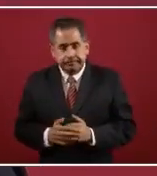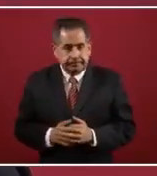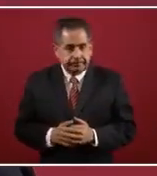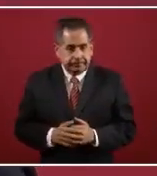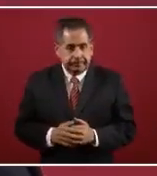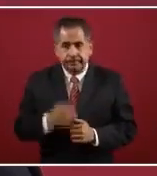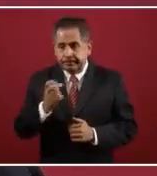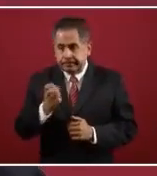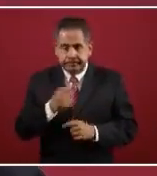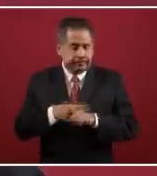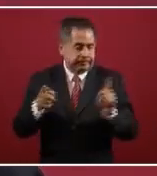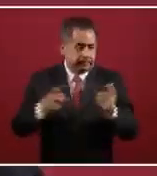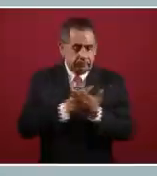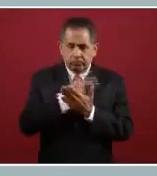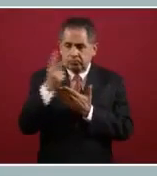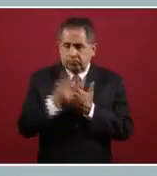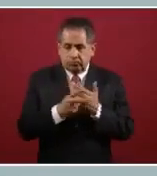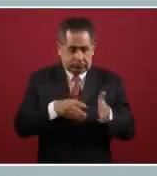este es un problema muy